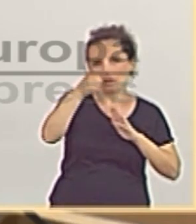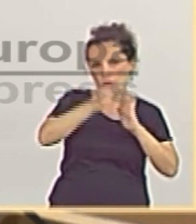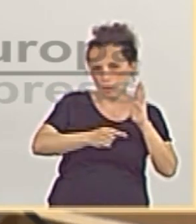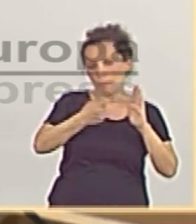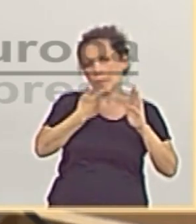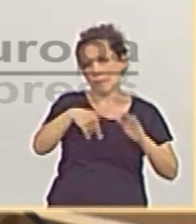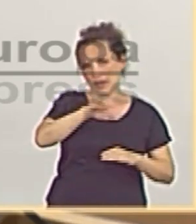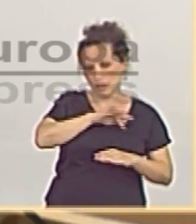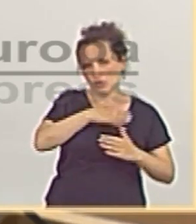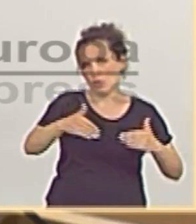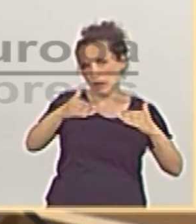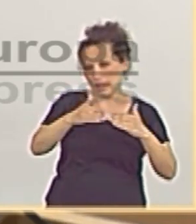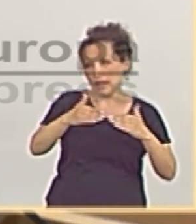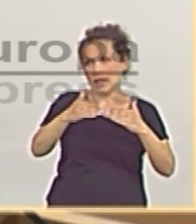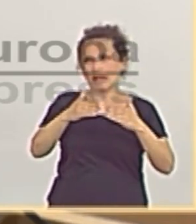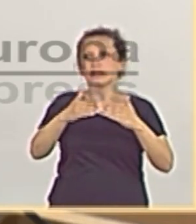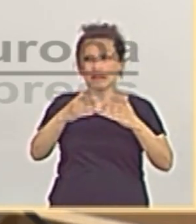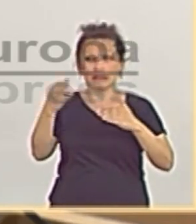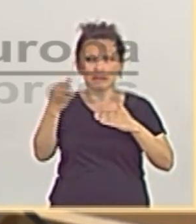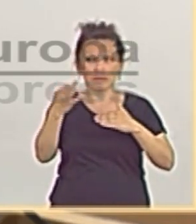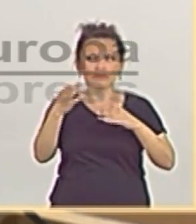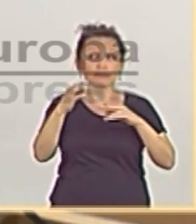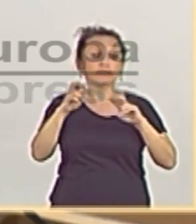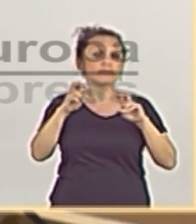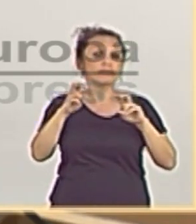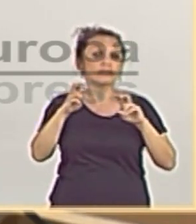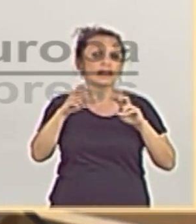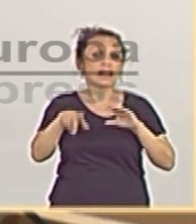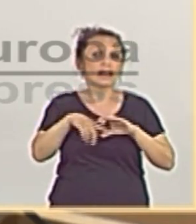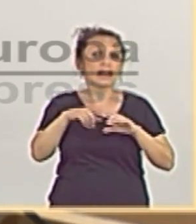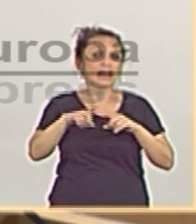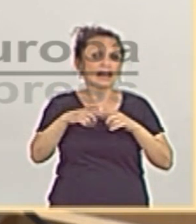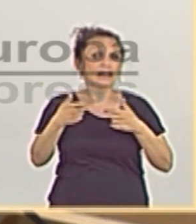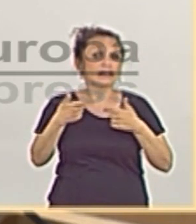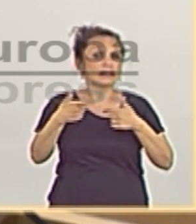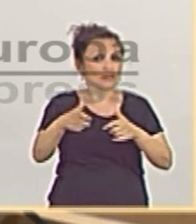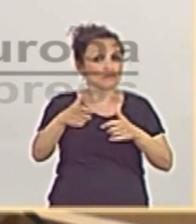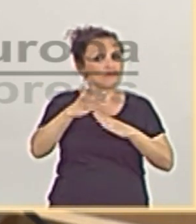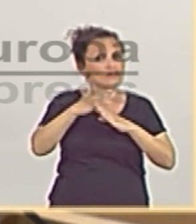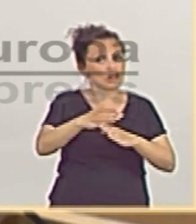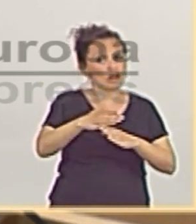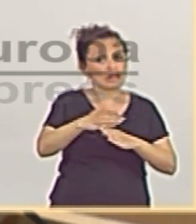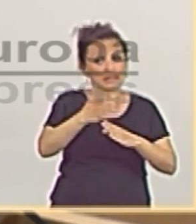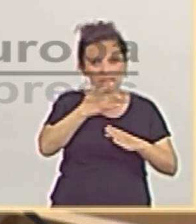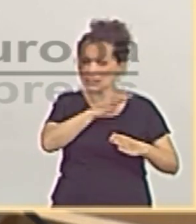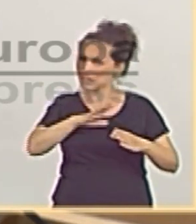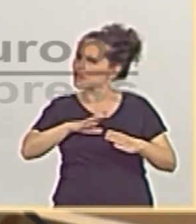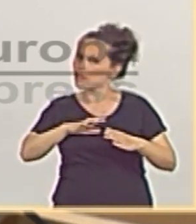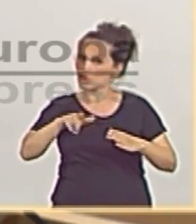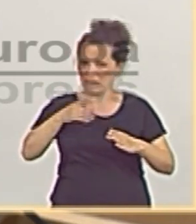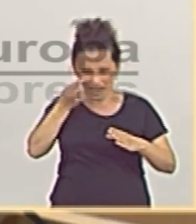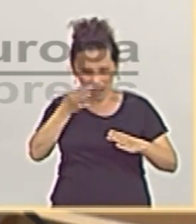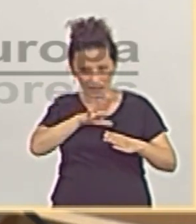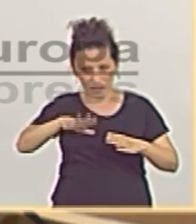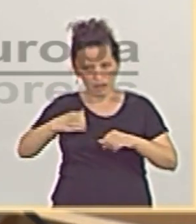promoveremos a estabilización con carácter fixo do personal interino que realiza de forma permanente funciones de